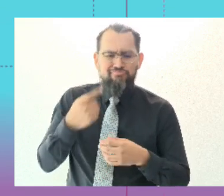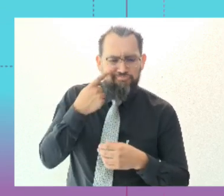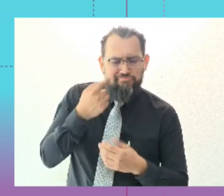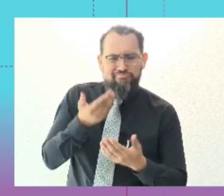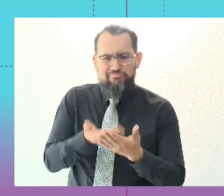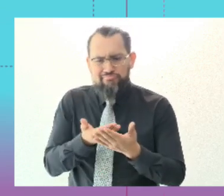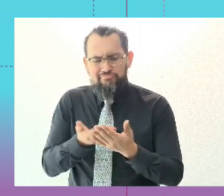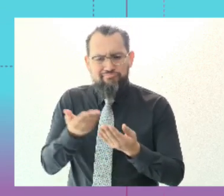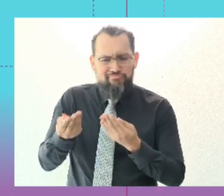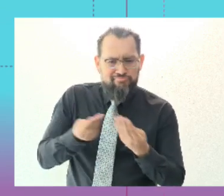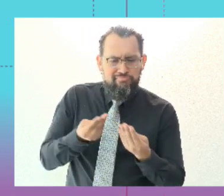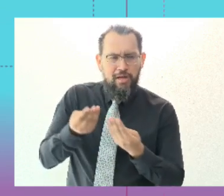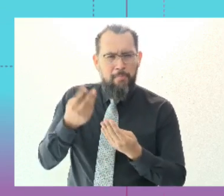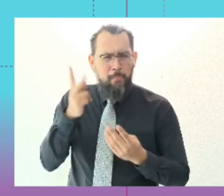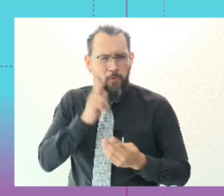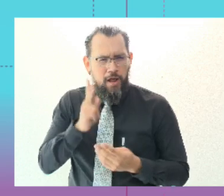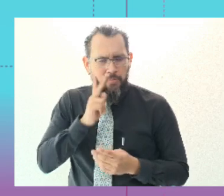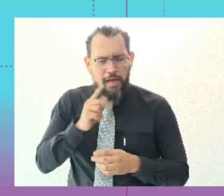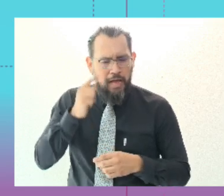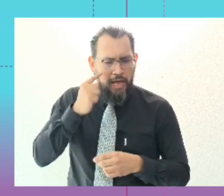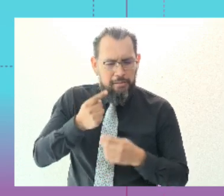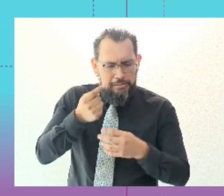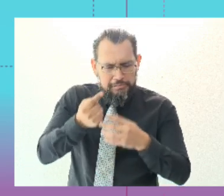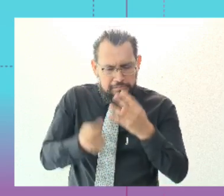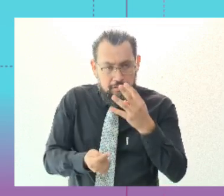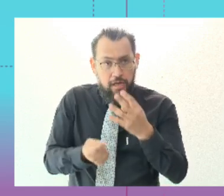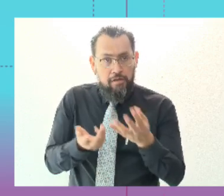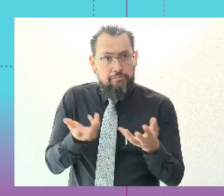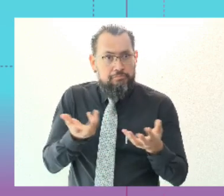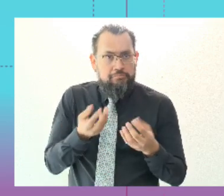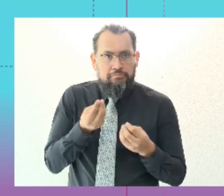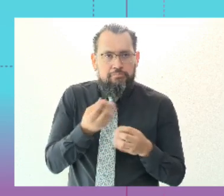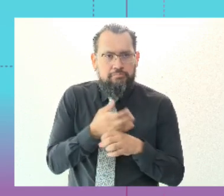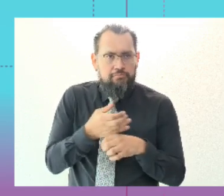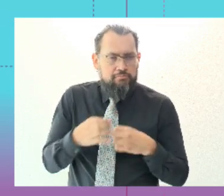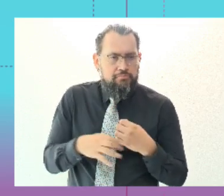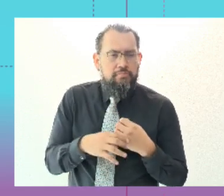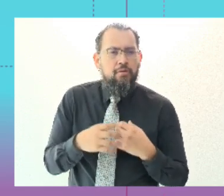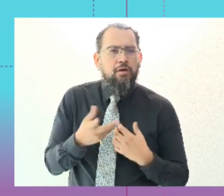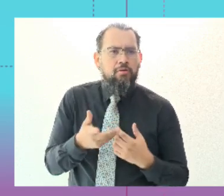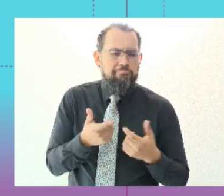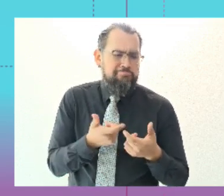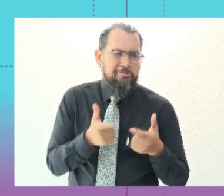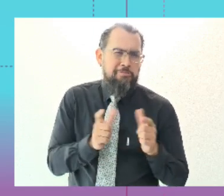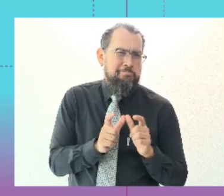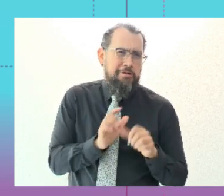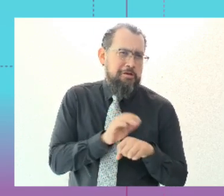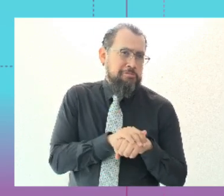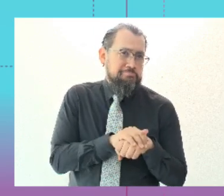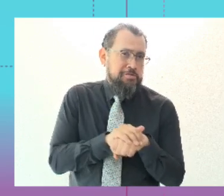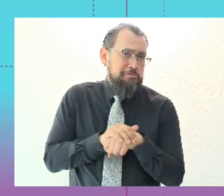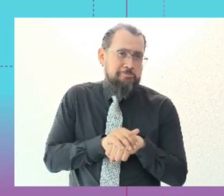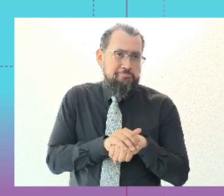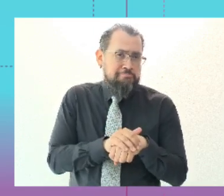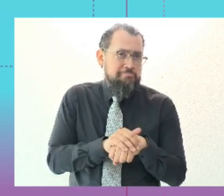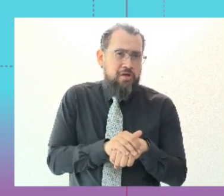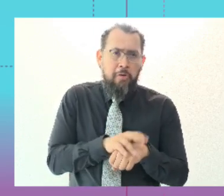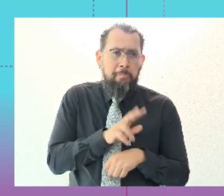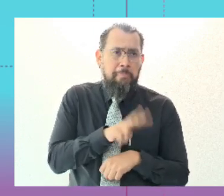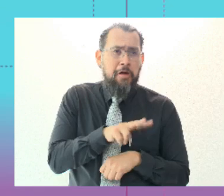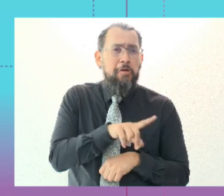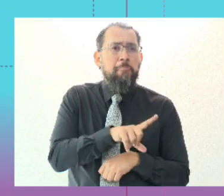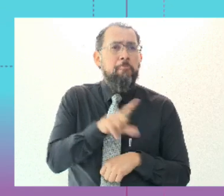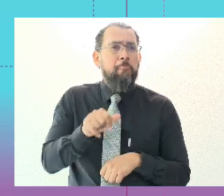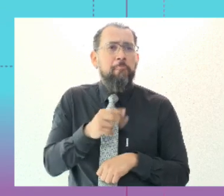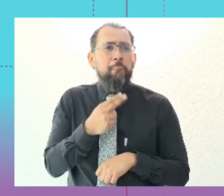pedir documentos, etcétera, una serie de cosas que hicimos un grupo de amigos, digamos, porque no lo